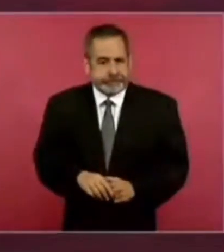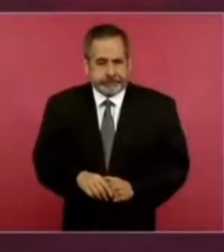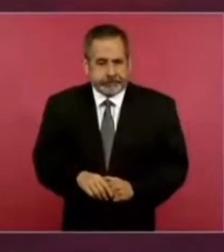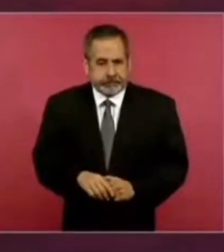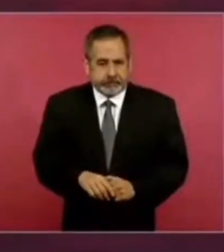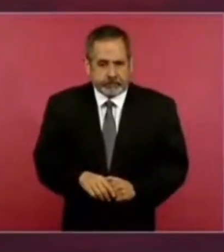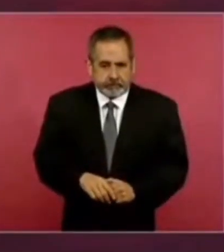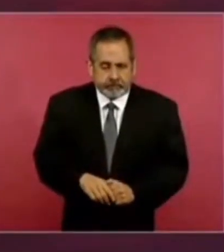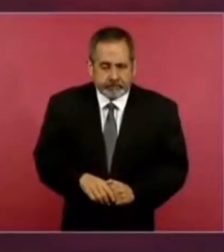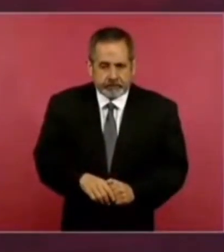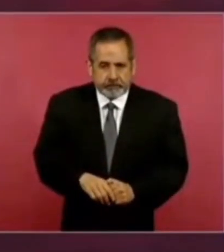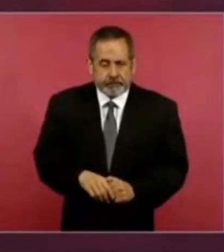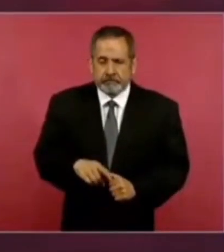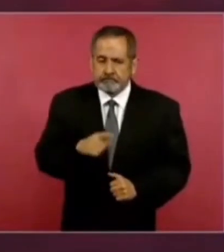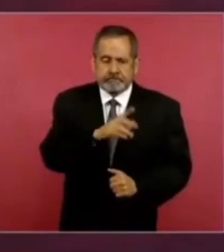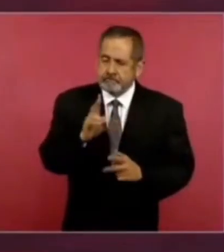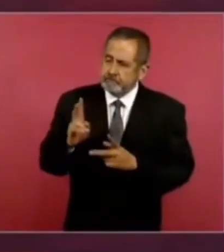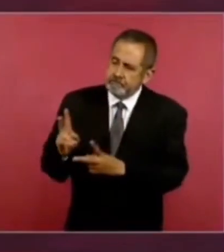y ni siquiera